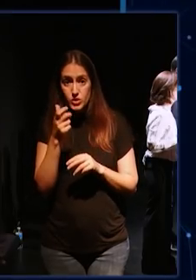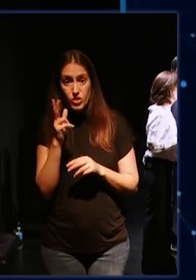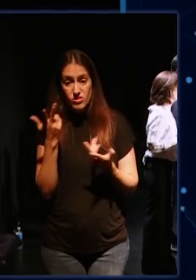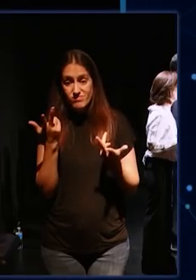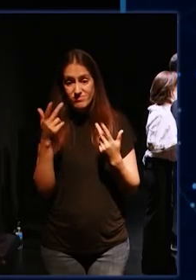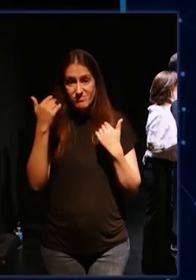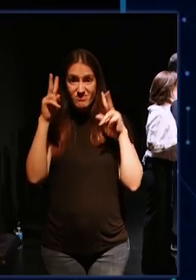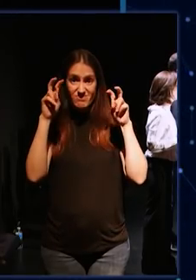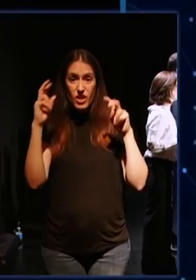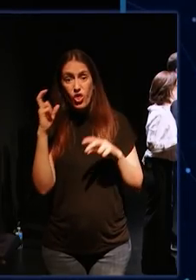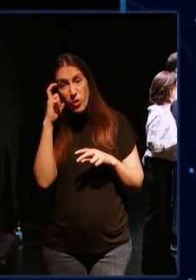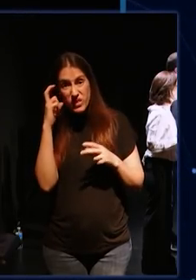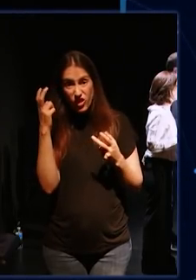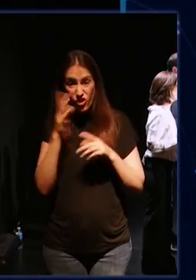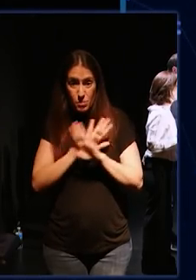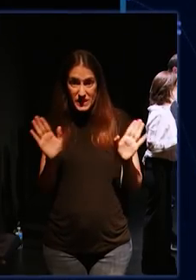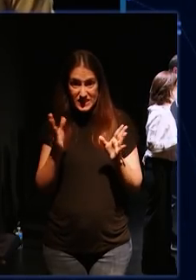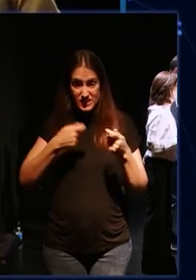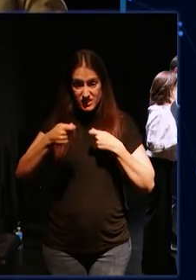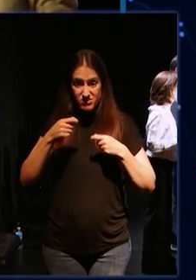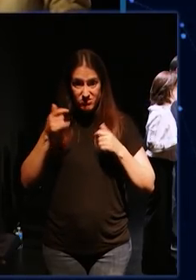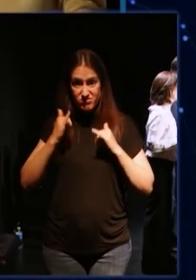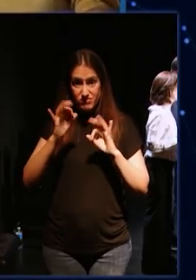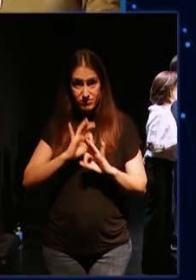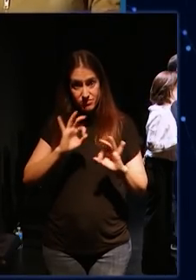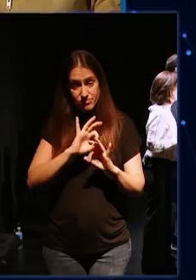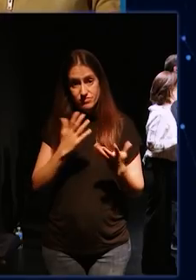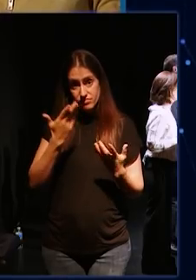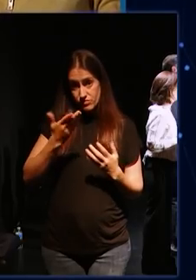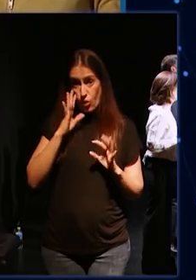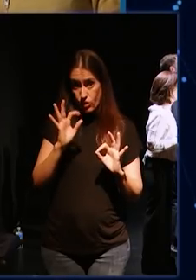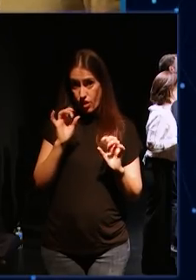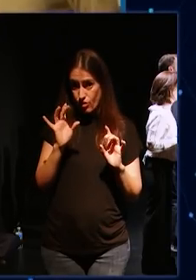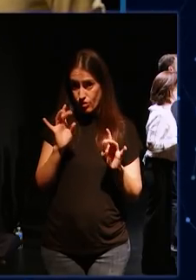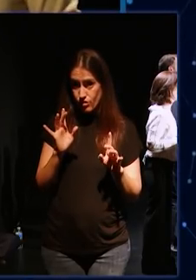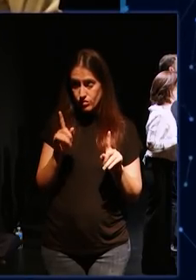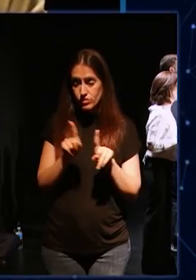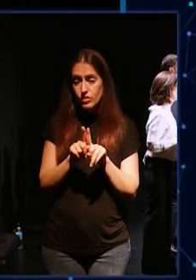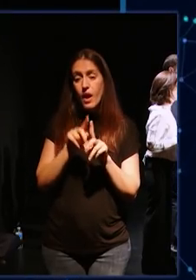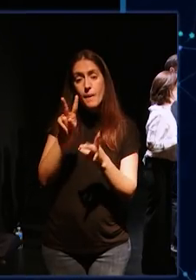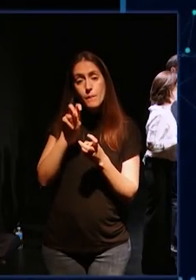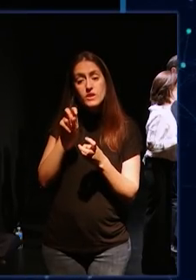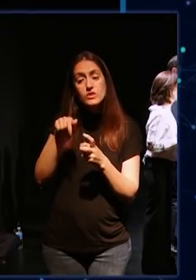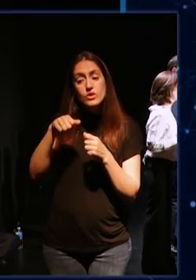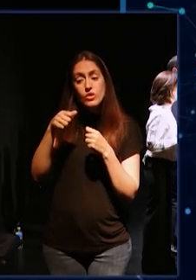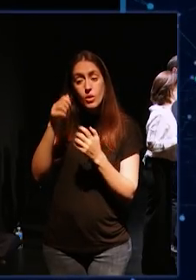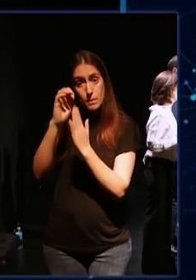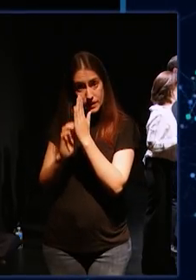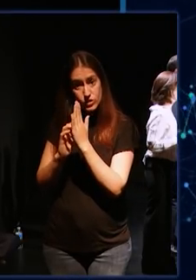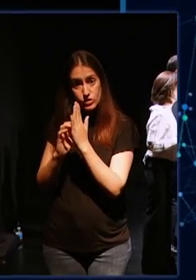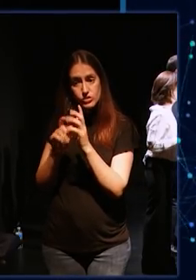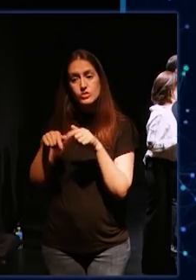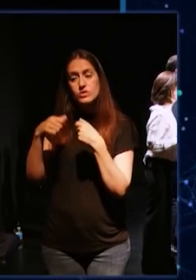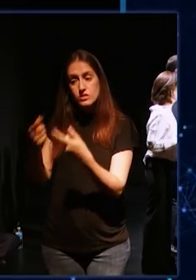el tema de los polígonos también se debería de tener en cuenta. Pero yo creo que el tema de los impuestos, aparte que beneficia al ciudadano, beneficia a la economía